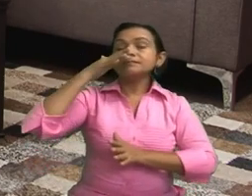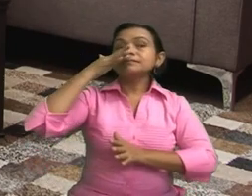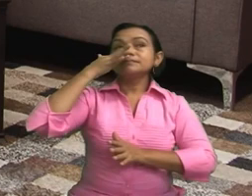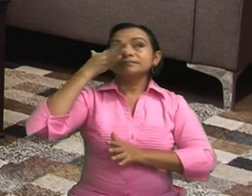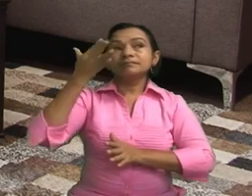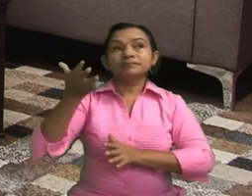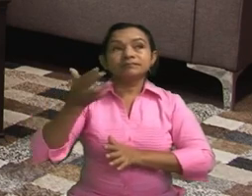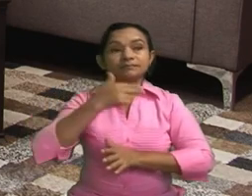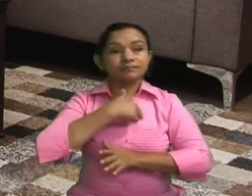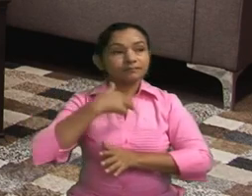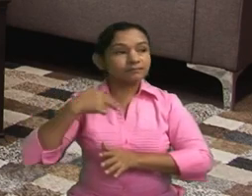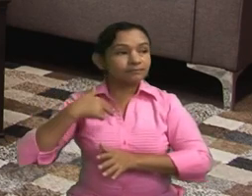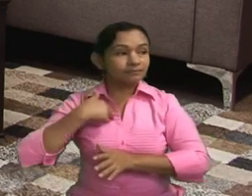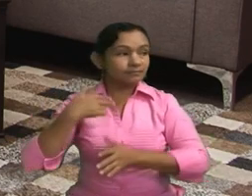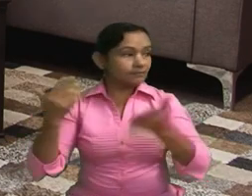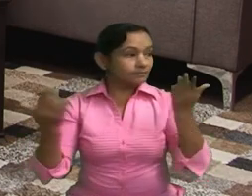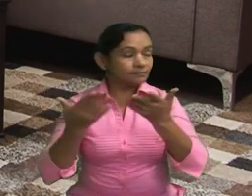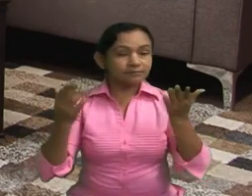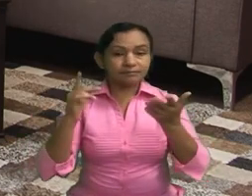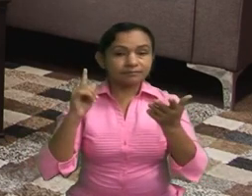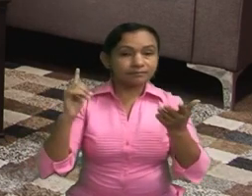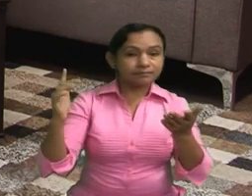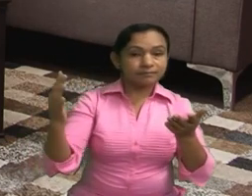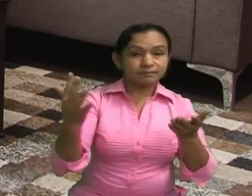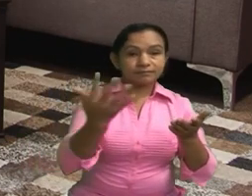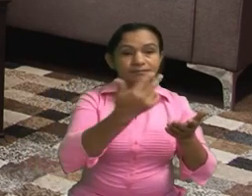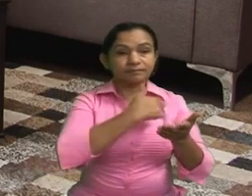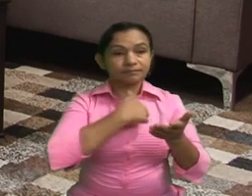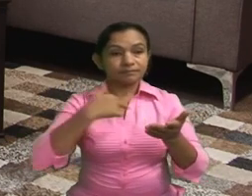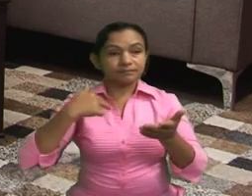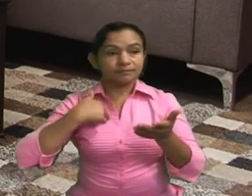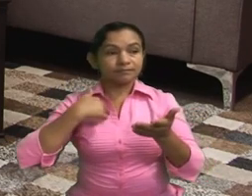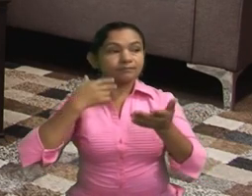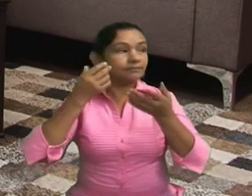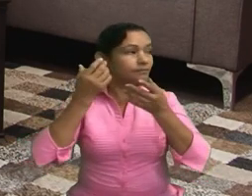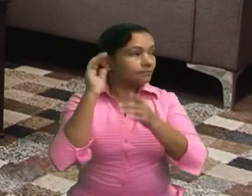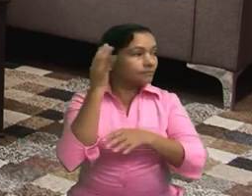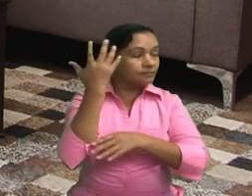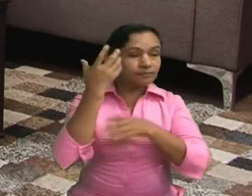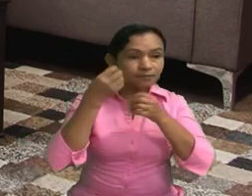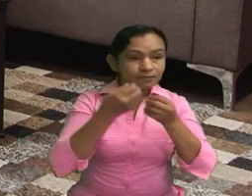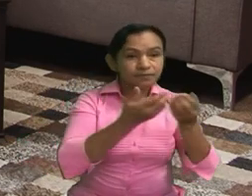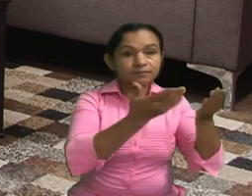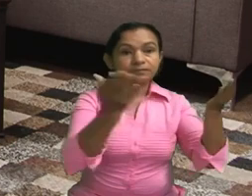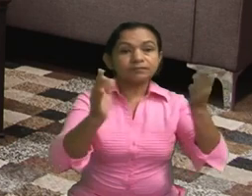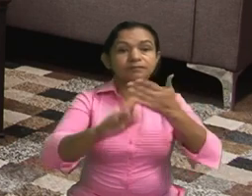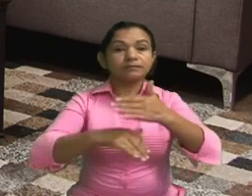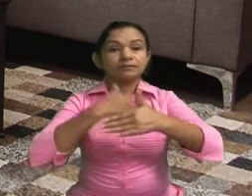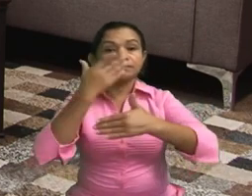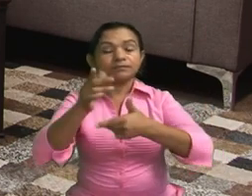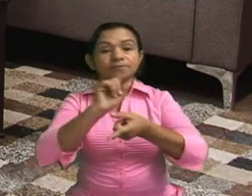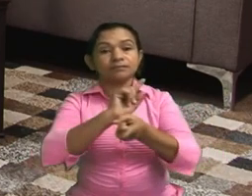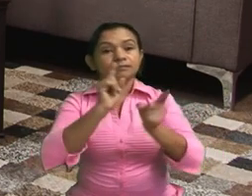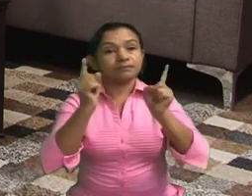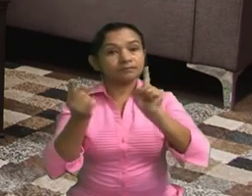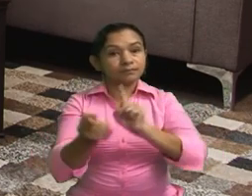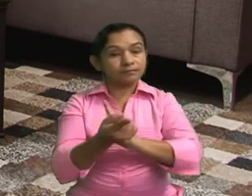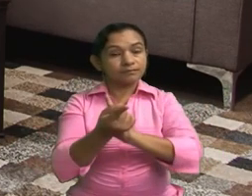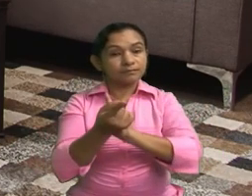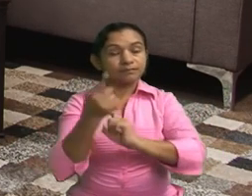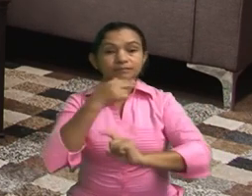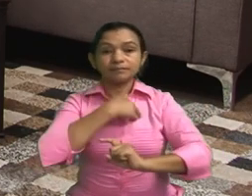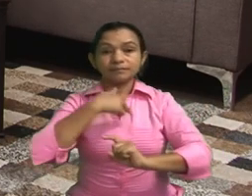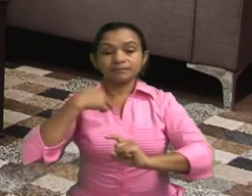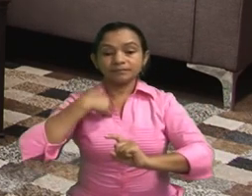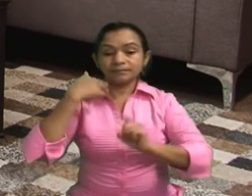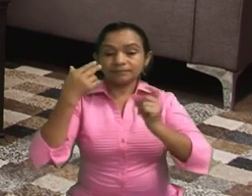que lo que ellas respiran es lo que nosotros emitimos, que es el dióxido de carbono, y que después ellas lo transforman y lo fijan a la